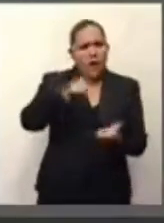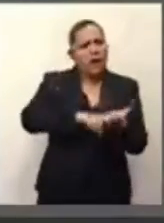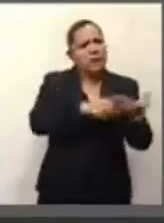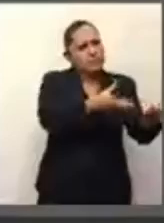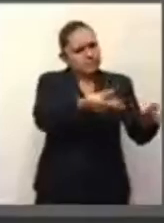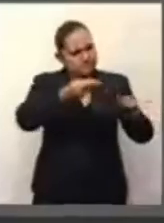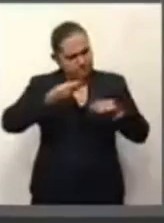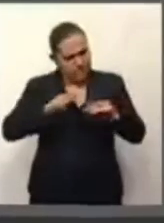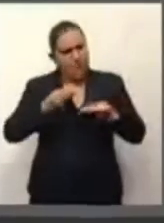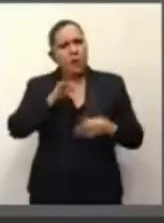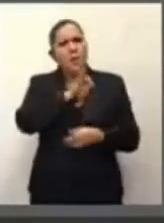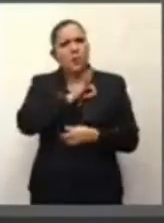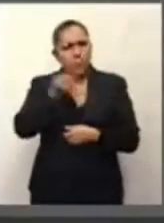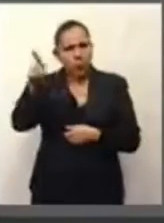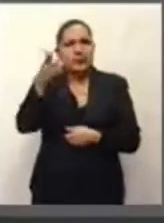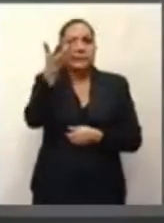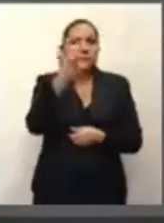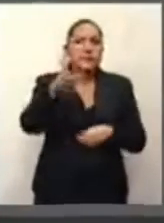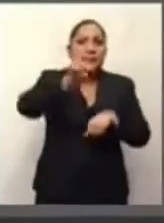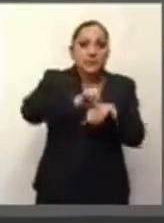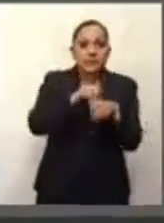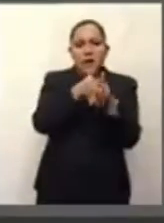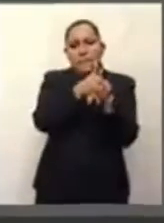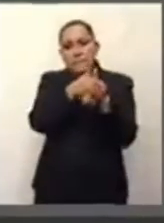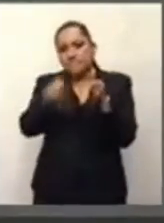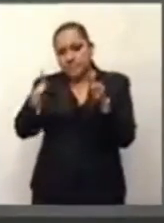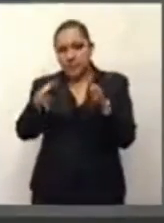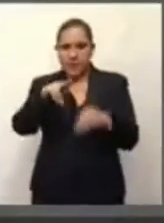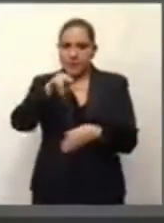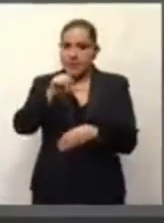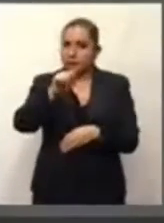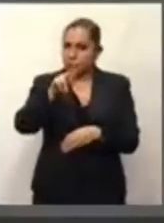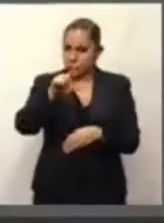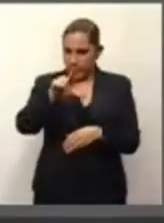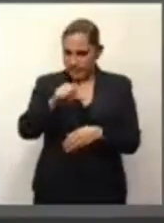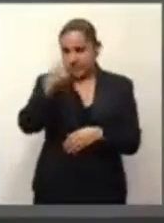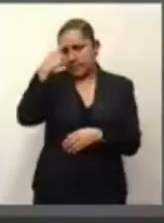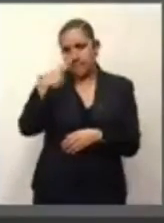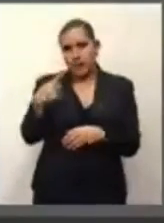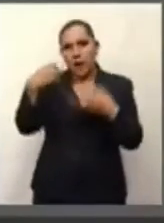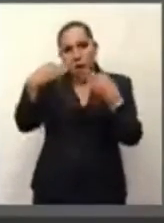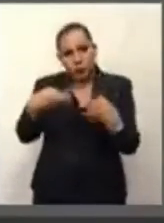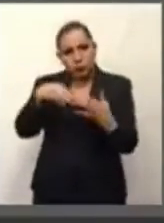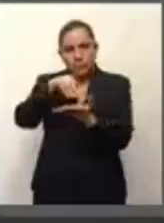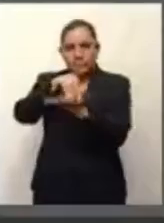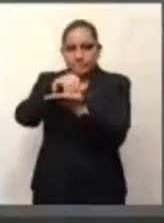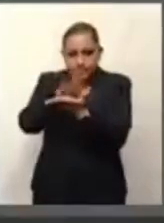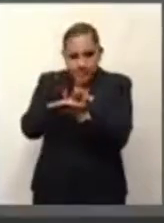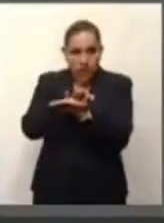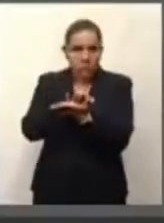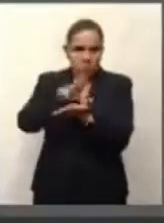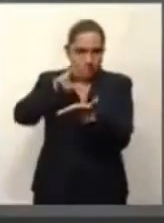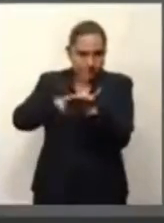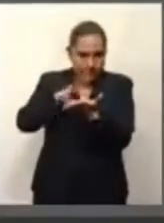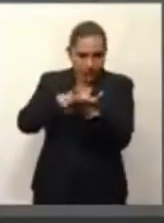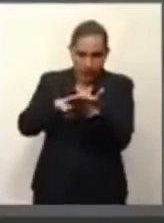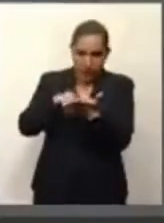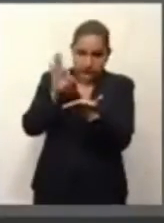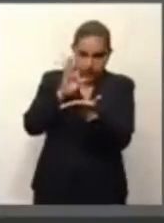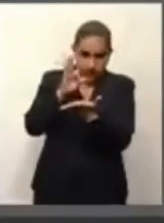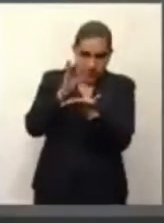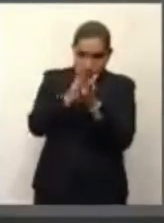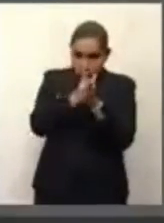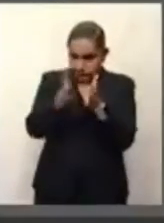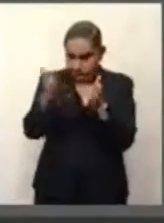para promulgar y publicar la ley o decreto. Transcurrido este segundo plazo, la ley o decreto será considerado promulgado y